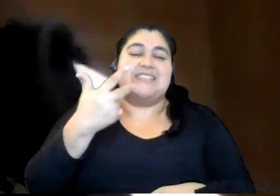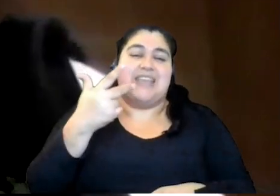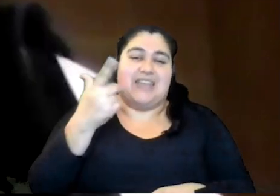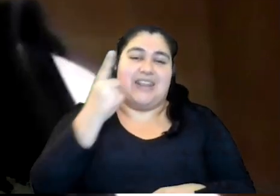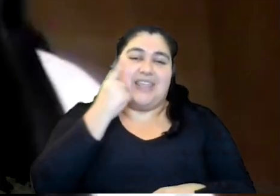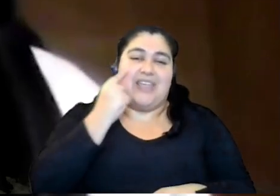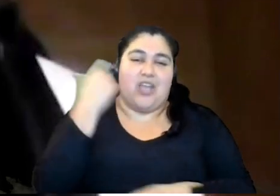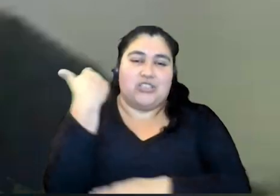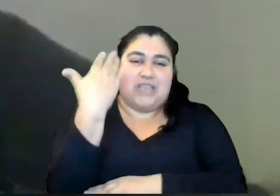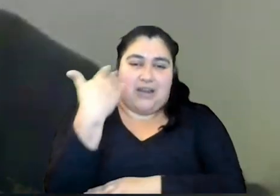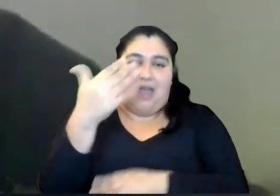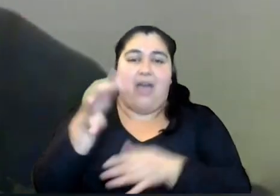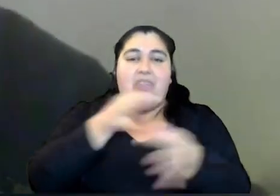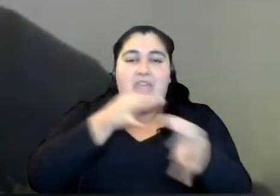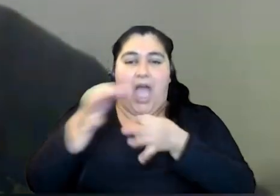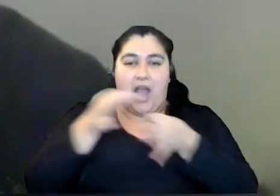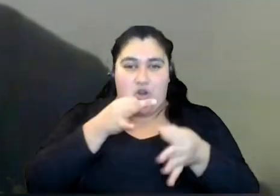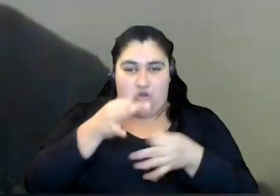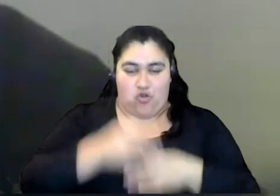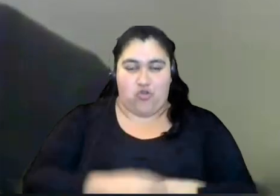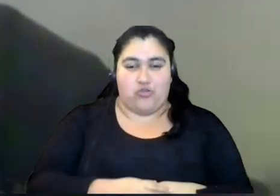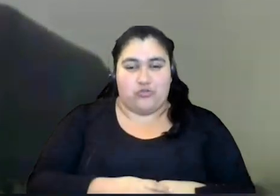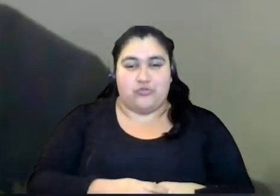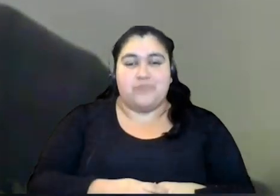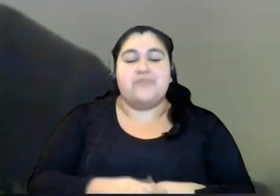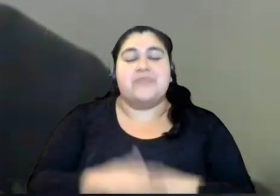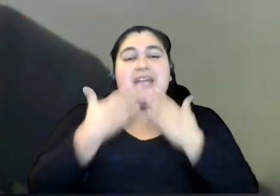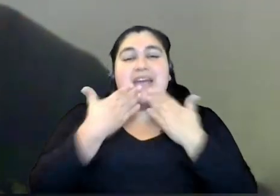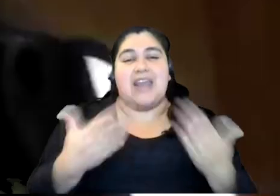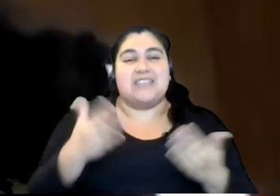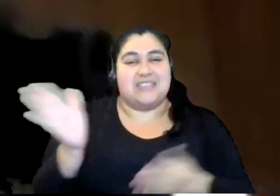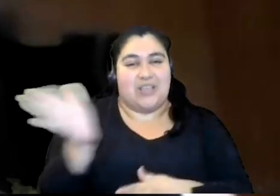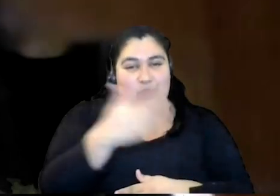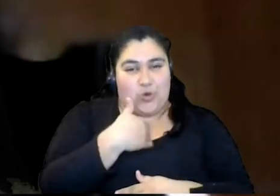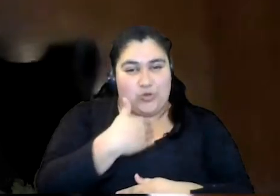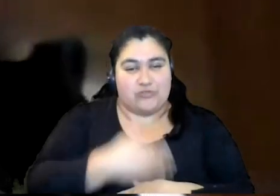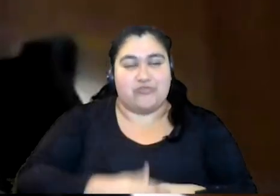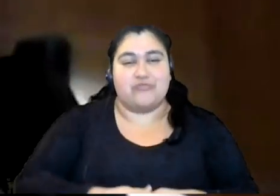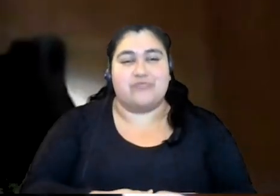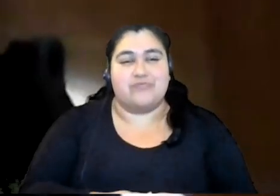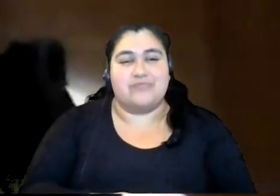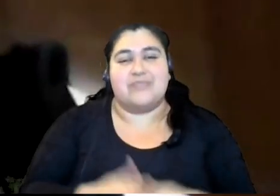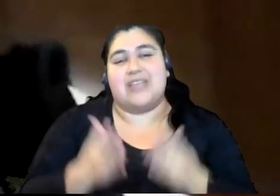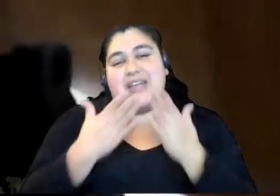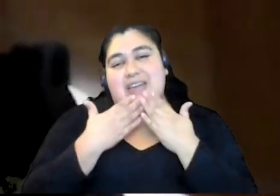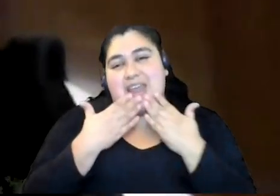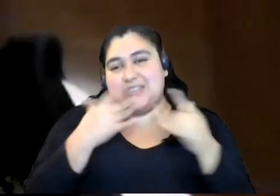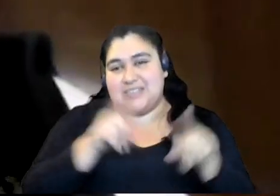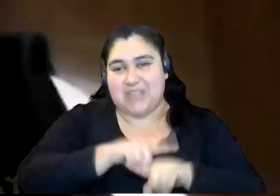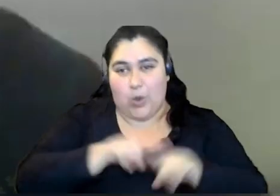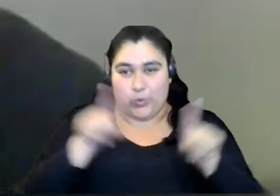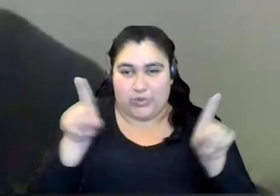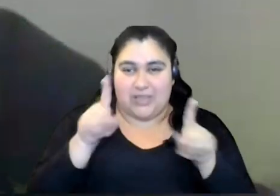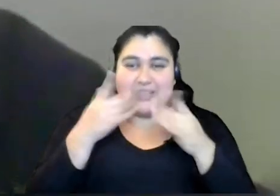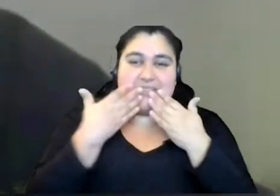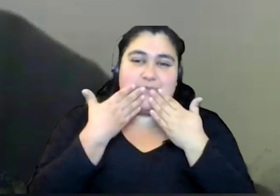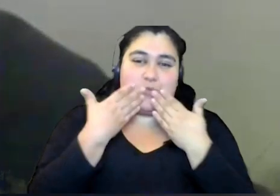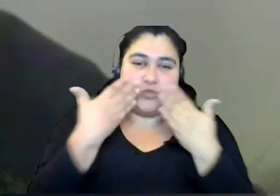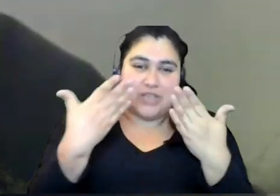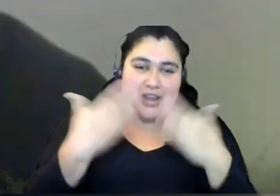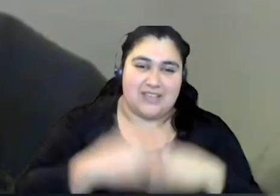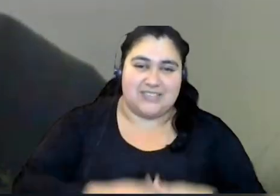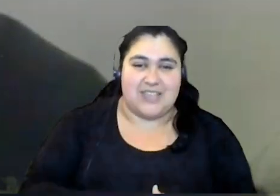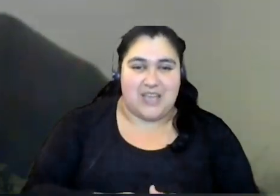tributarios. Así que bueno, muchas gracias a todos. Muchas Gracias gracias. a ustedes, muchas Gracias,